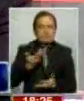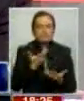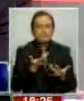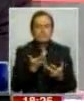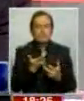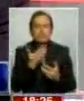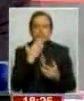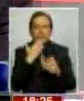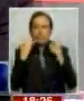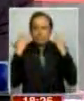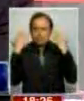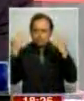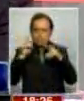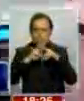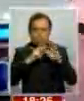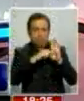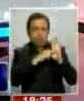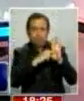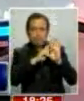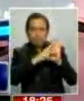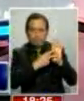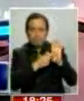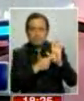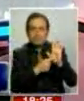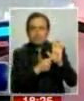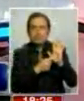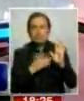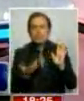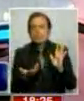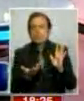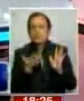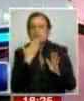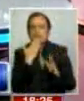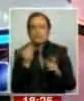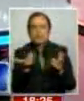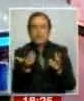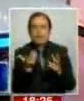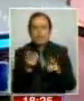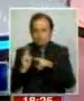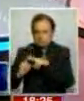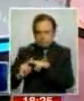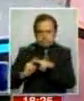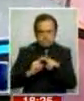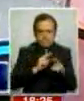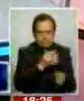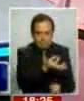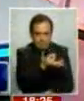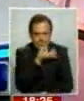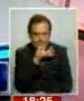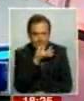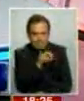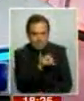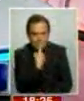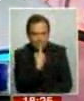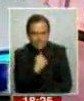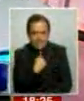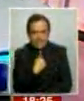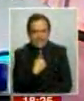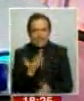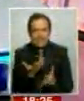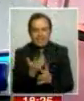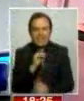del medio ambiente, están en la reforma. Coloque materias de impuestos correctivos, que son los que tú me estás consultando, que tienen que